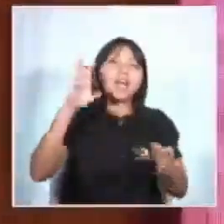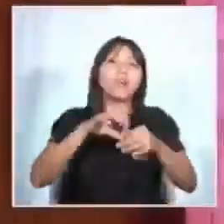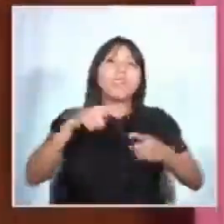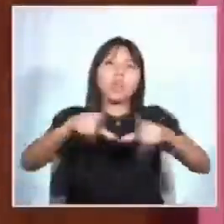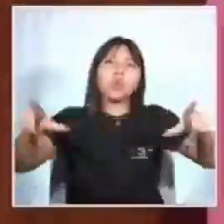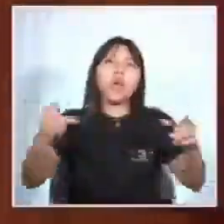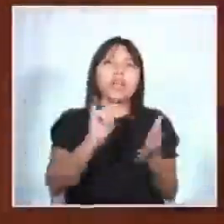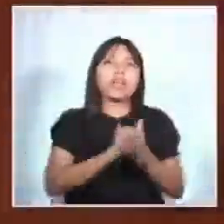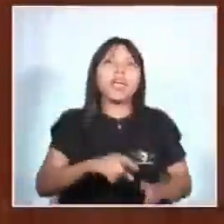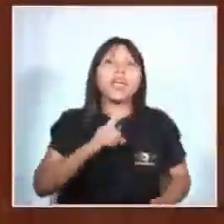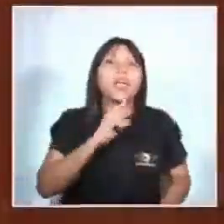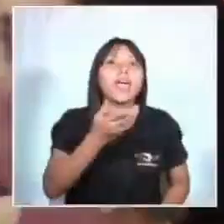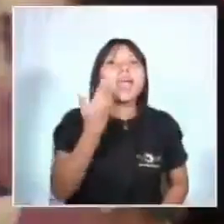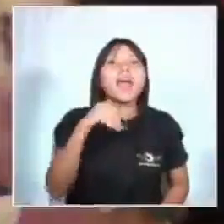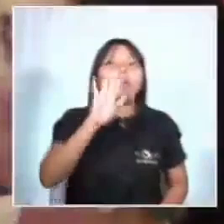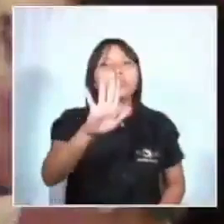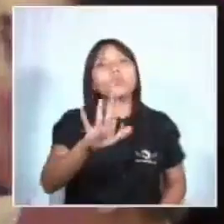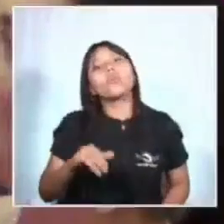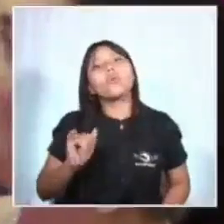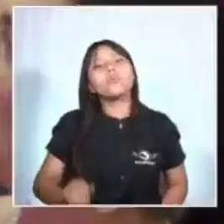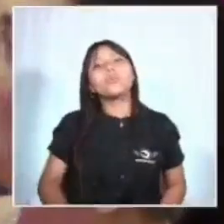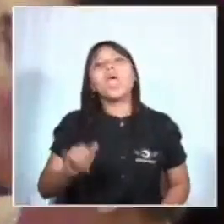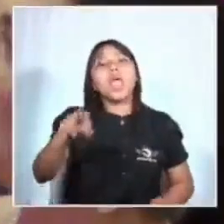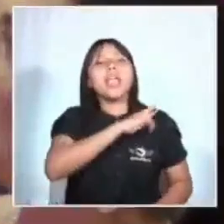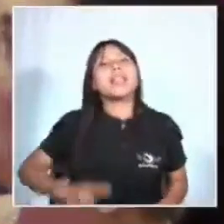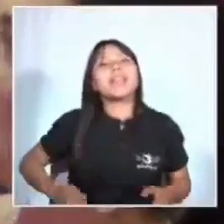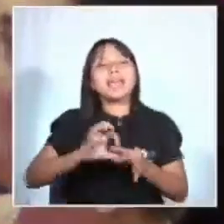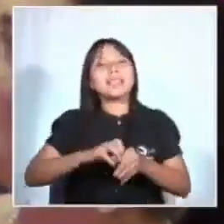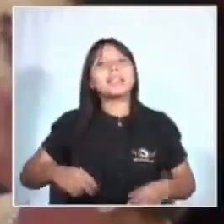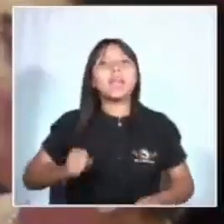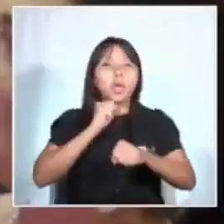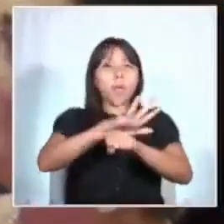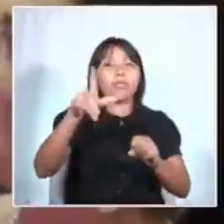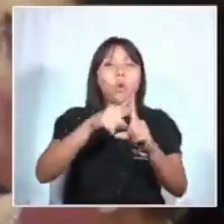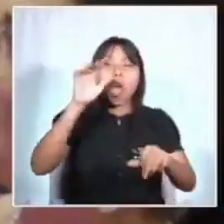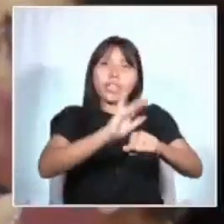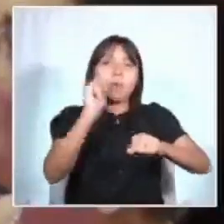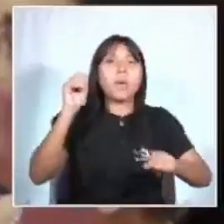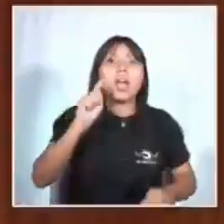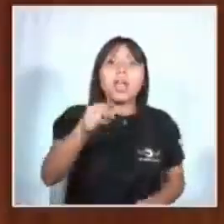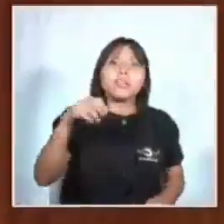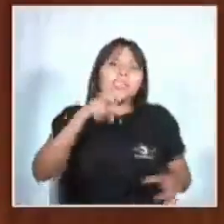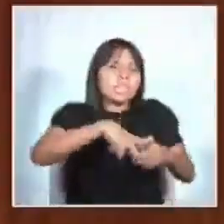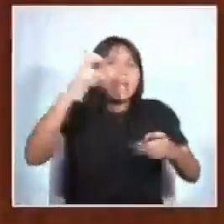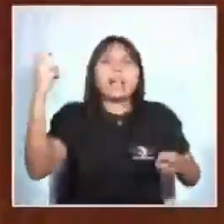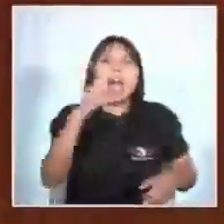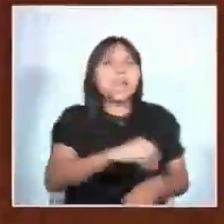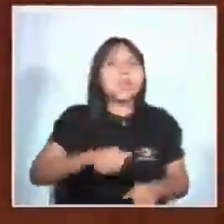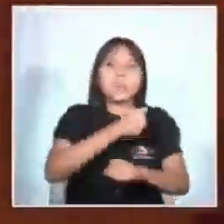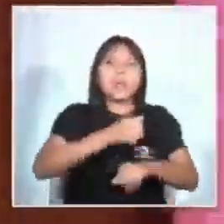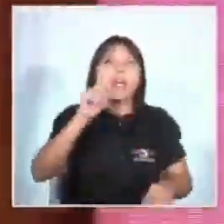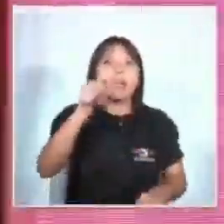te pertenecía. El rey te mandó a llamar. Te sacaron abruptamente y marcaron